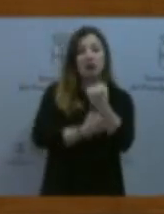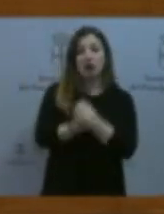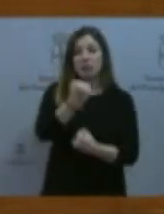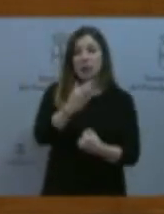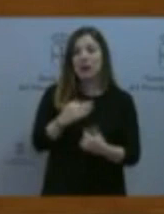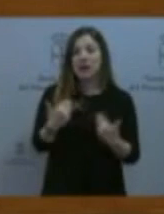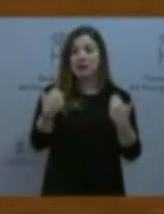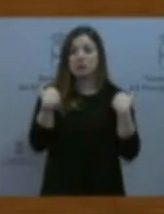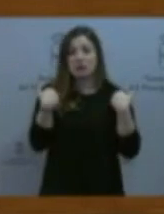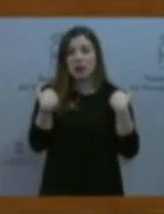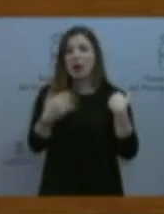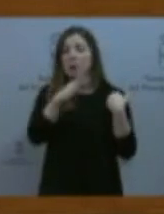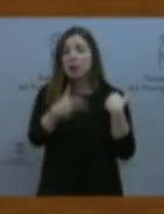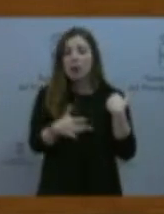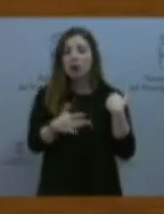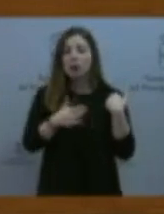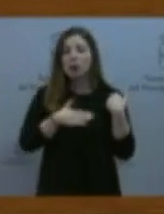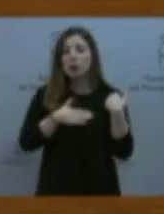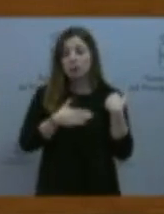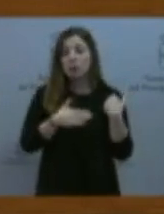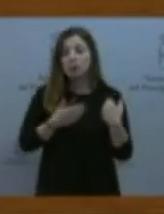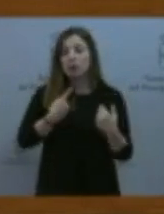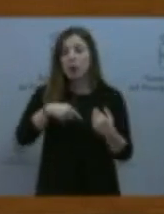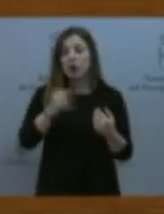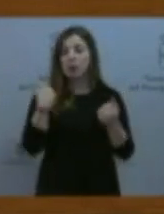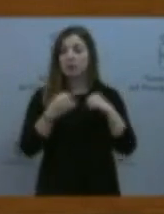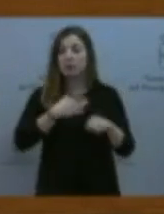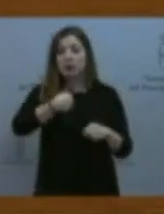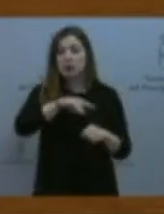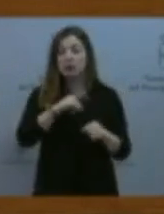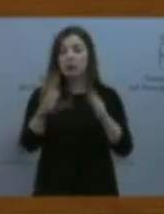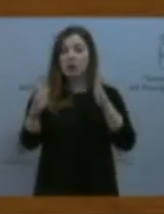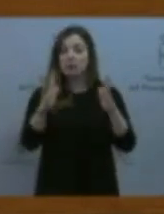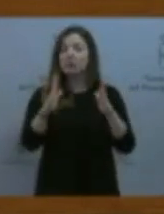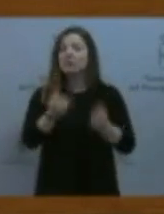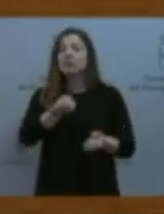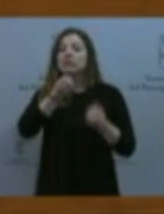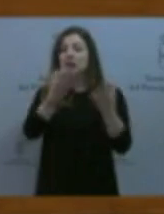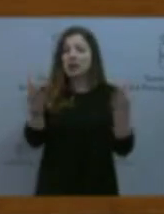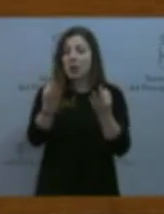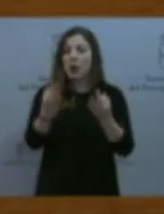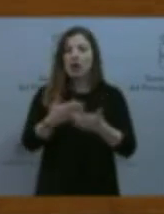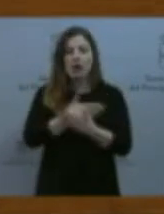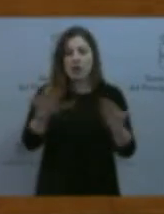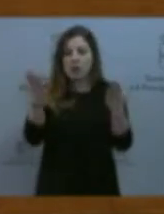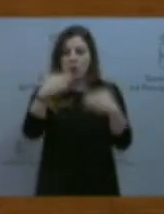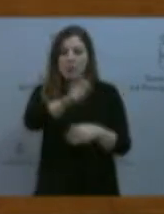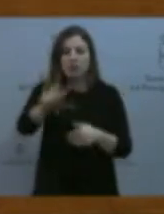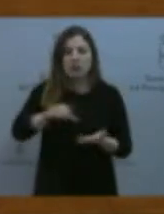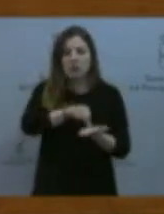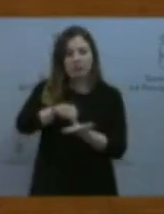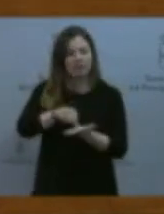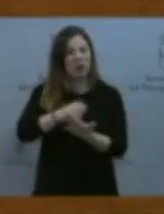actos. En tiempos en los que es manifiesta la falta de confianza de la ciudadanía en la clase política, de manera, por otra